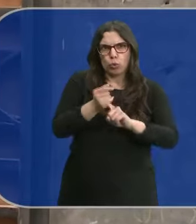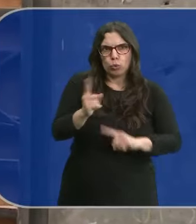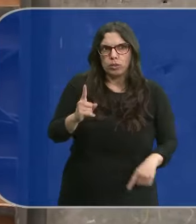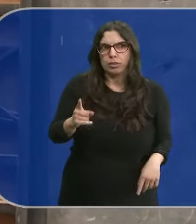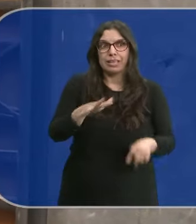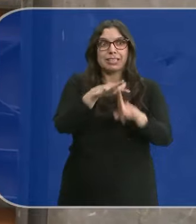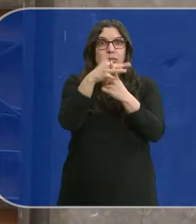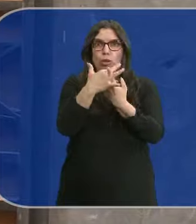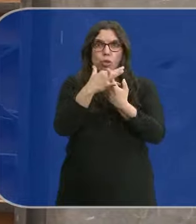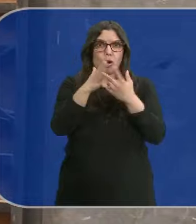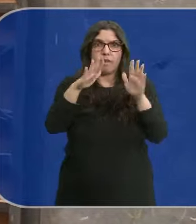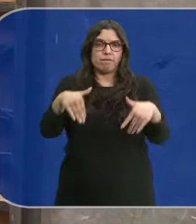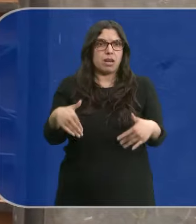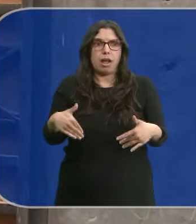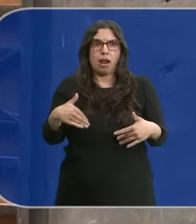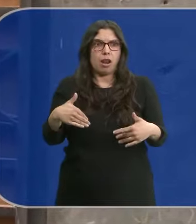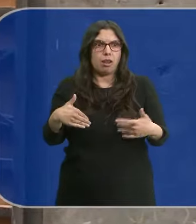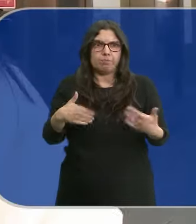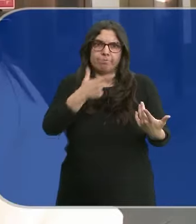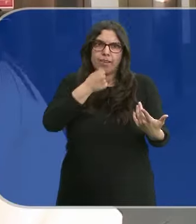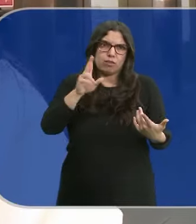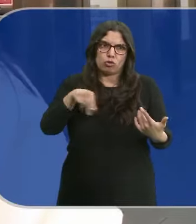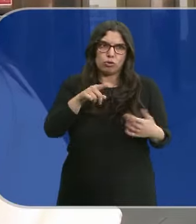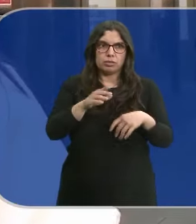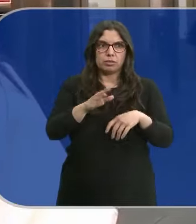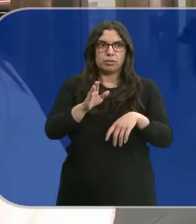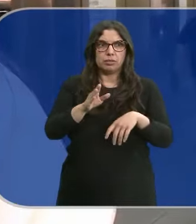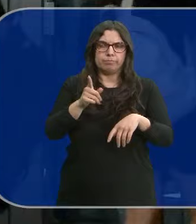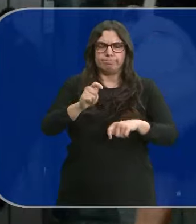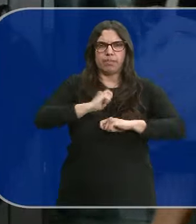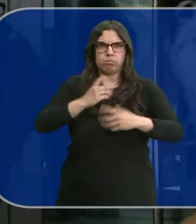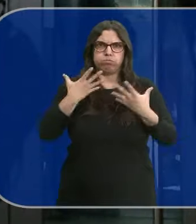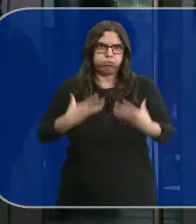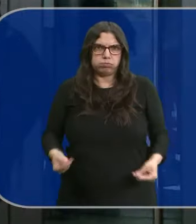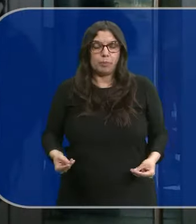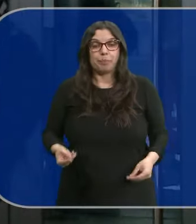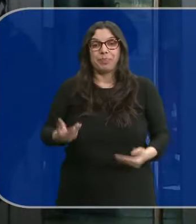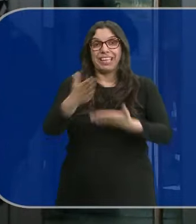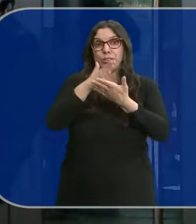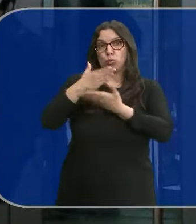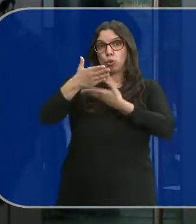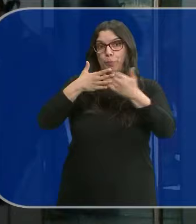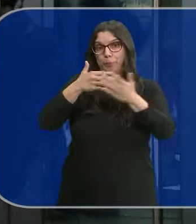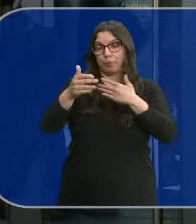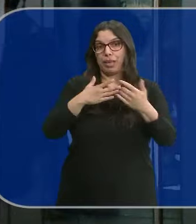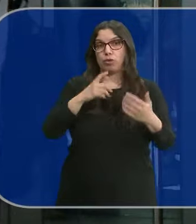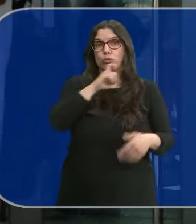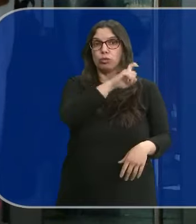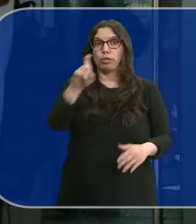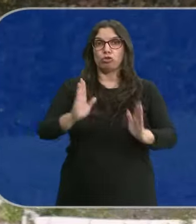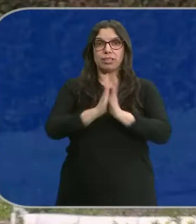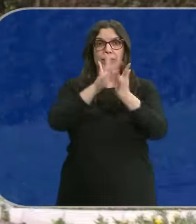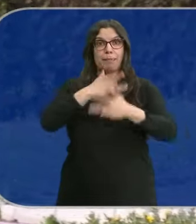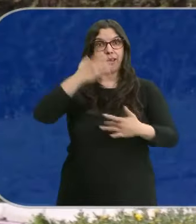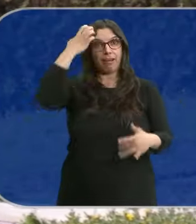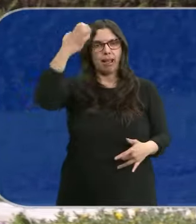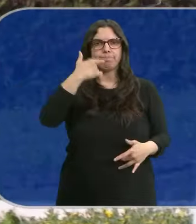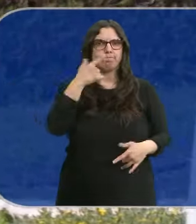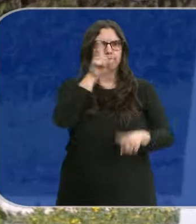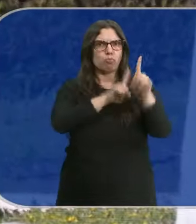trabajo. La situación al final que no es tan fácil. Para ellos es muy frustrante. Un estudio de la Fundación Santa María la Real revela la